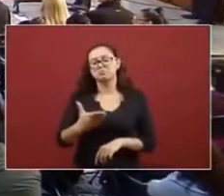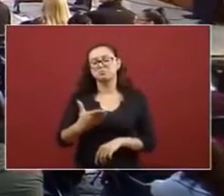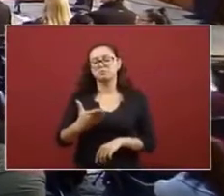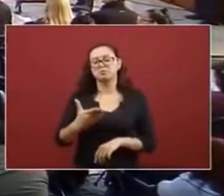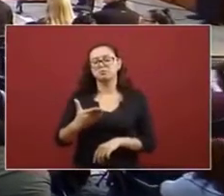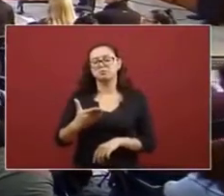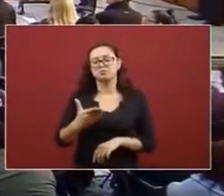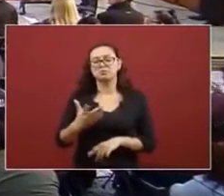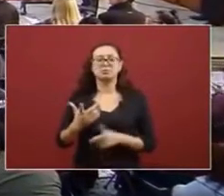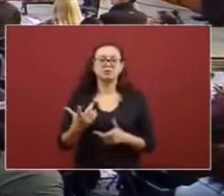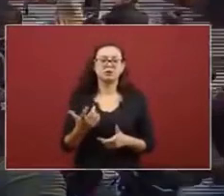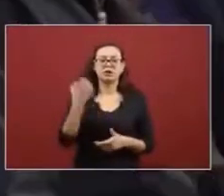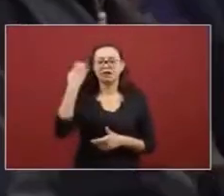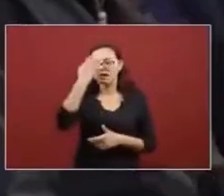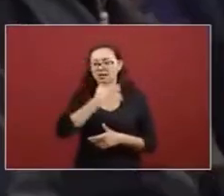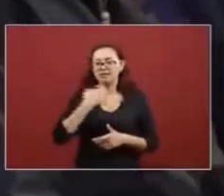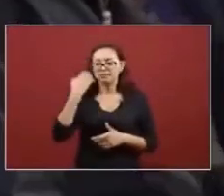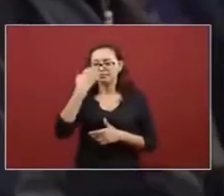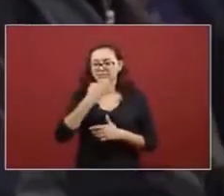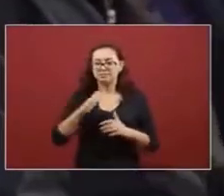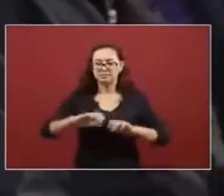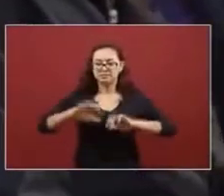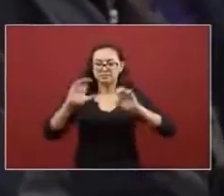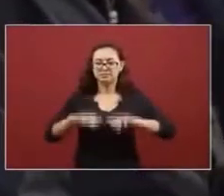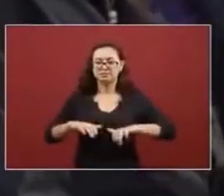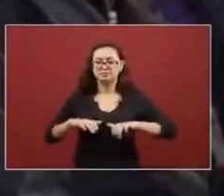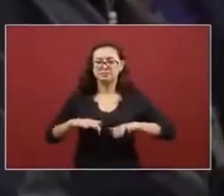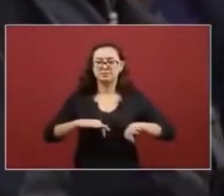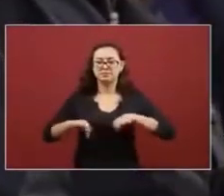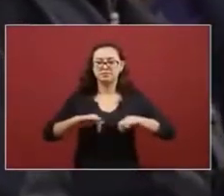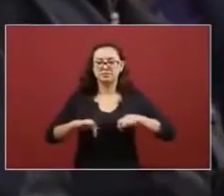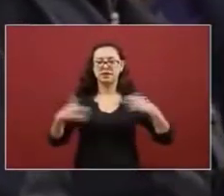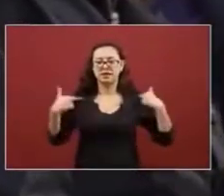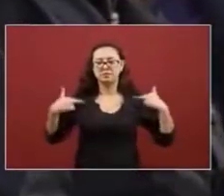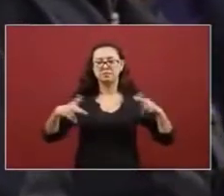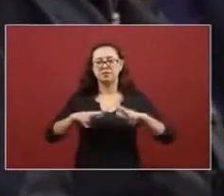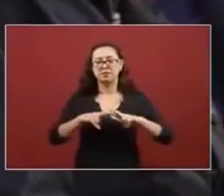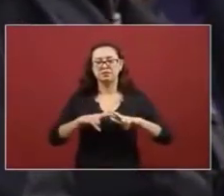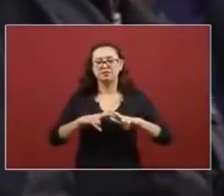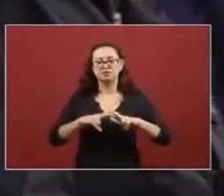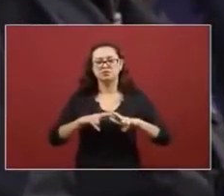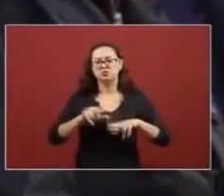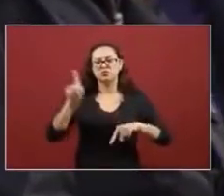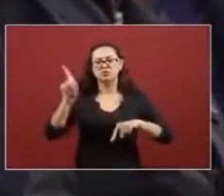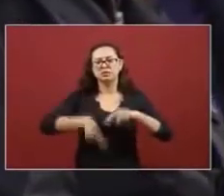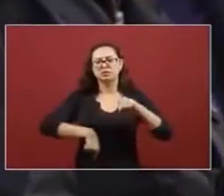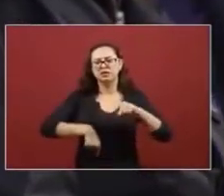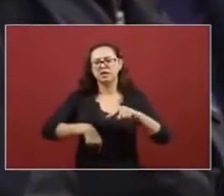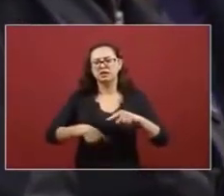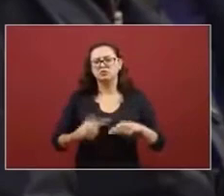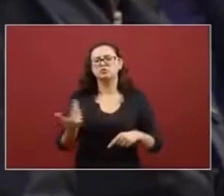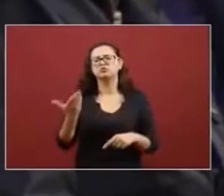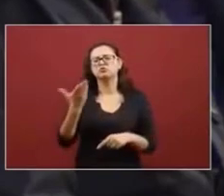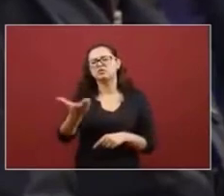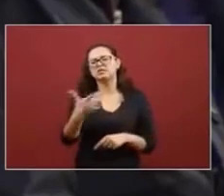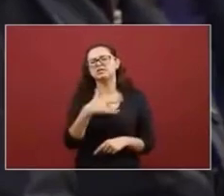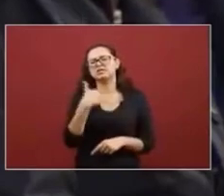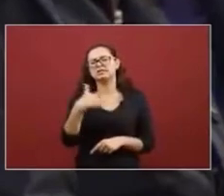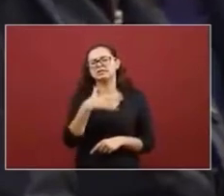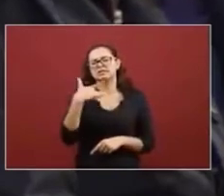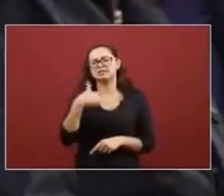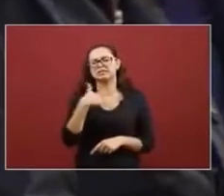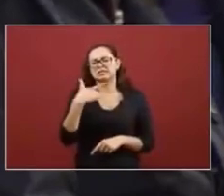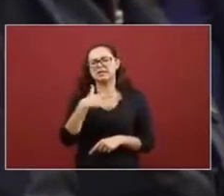examen de ingreso para el magisterio después de que salen de las normales qué opinión tienen ustedes en su gobierno